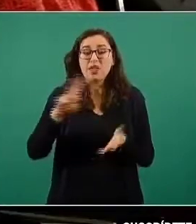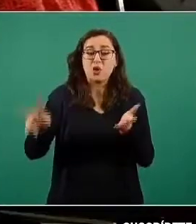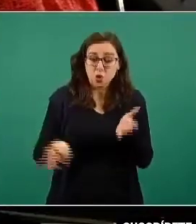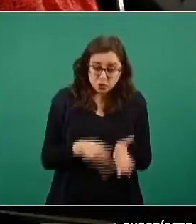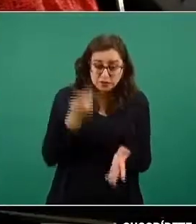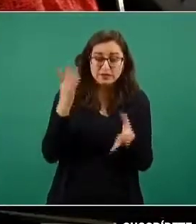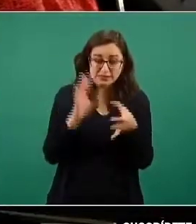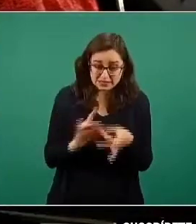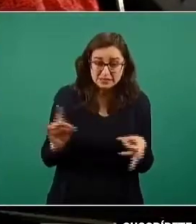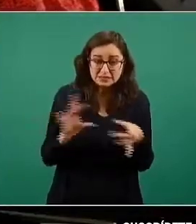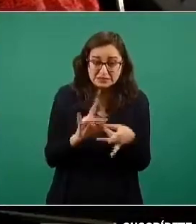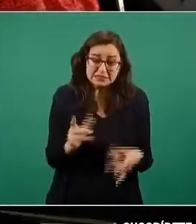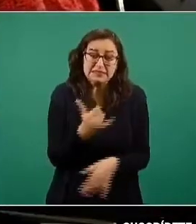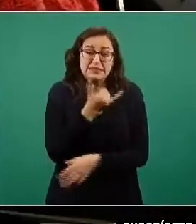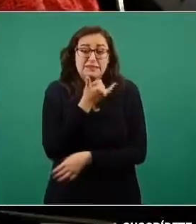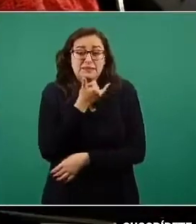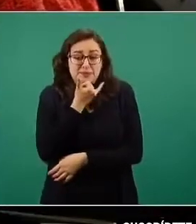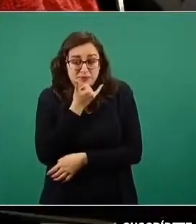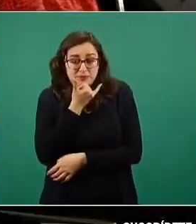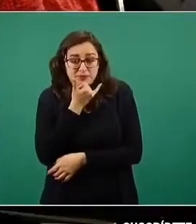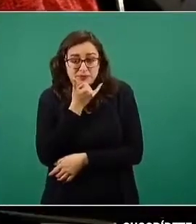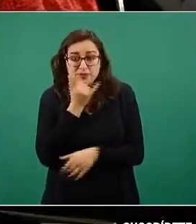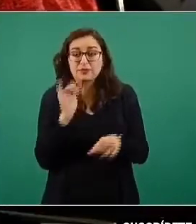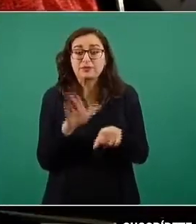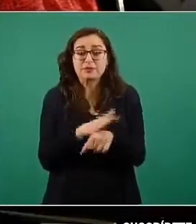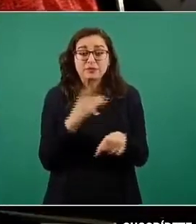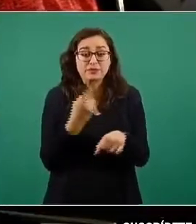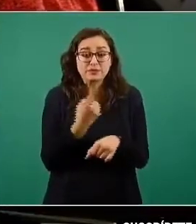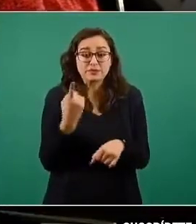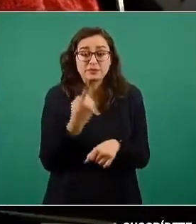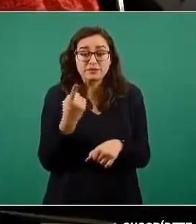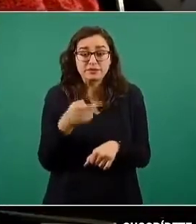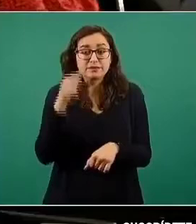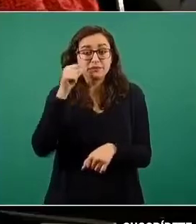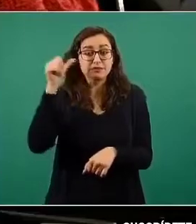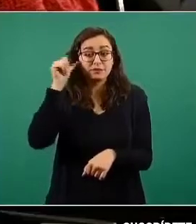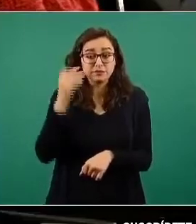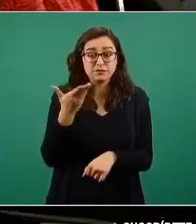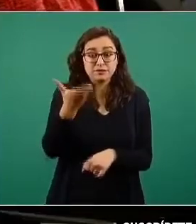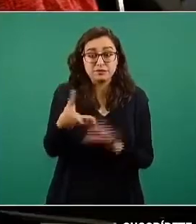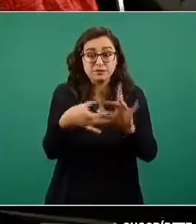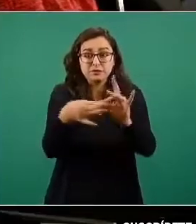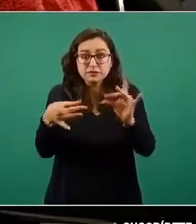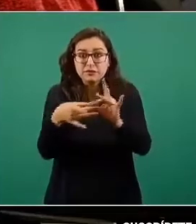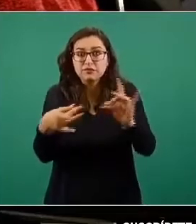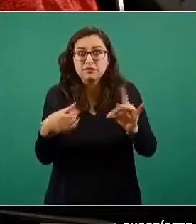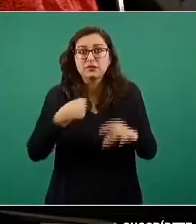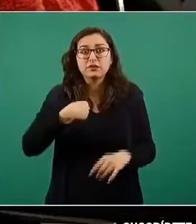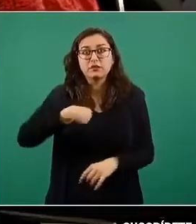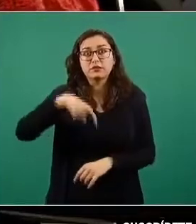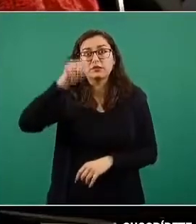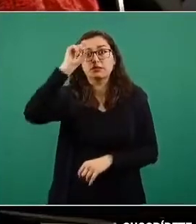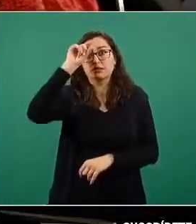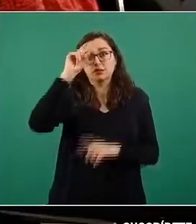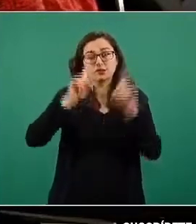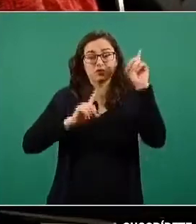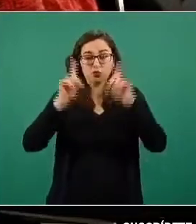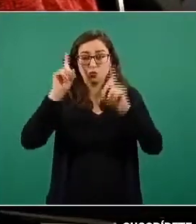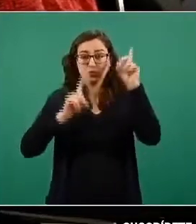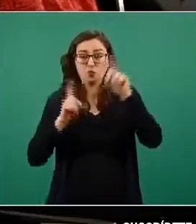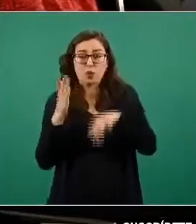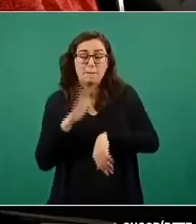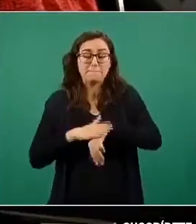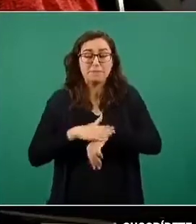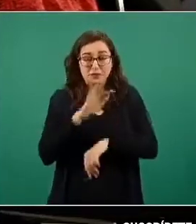explicación, porque al momento de hacer la redacción me surgieron más dudas. ¿Cómo no? Entonces, mejor ayúdeme con eso, por favor. Y doctora